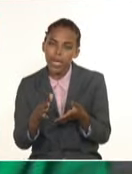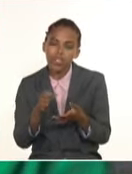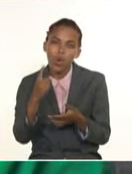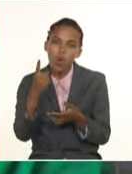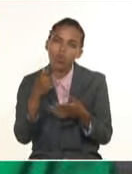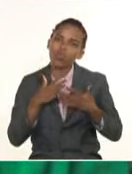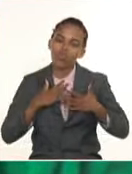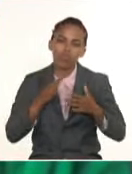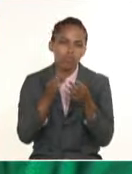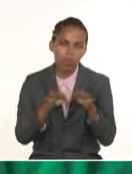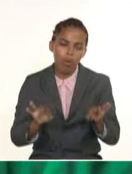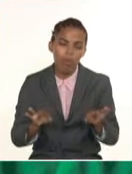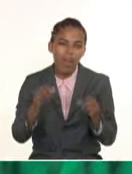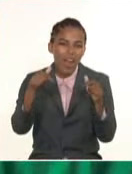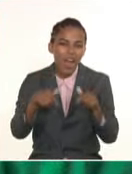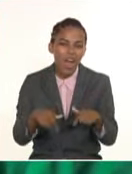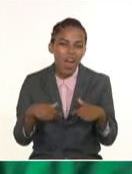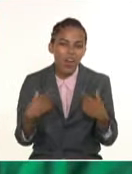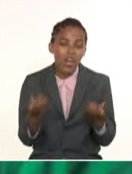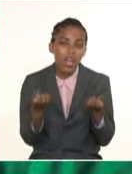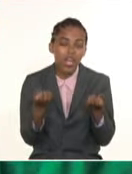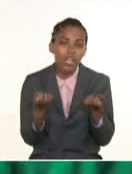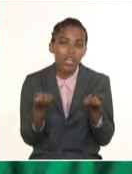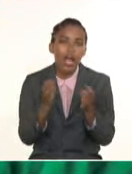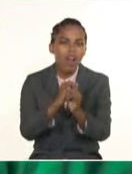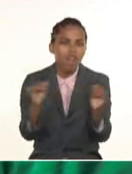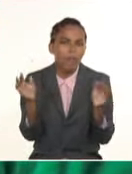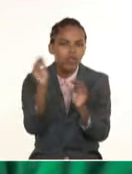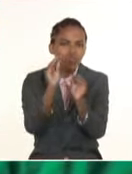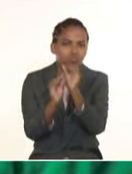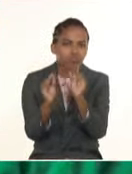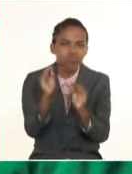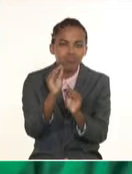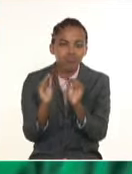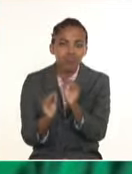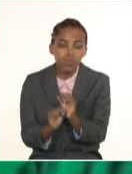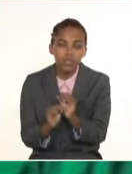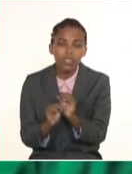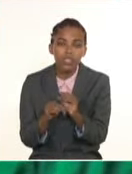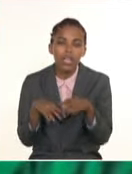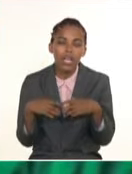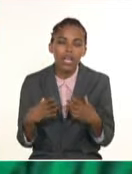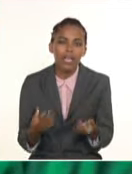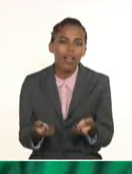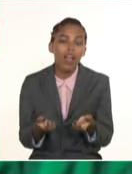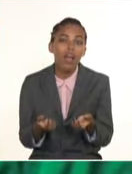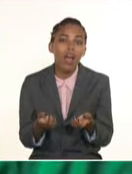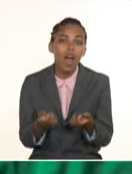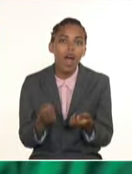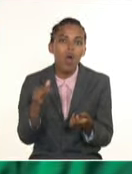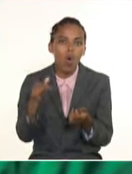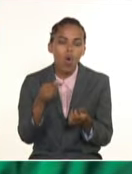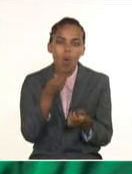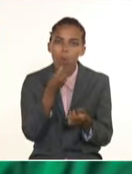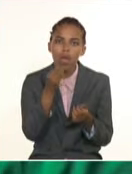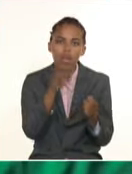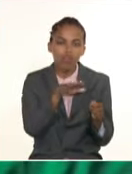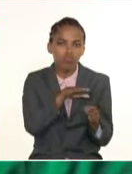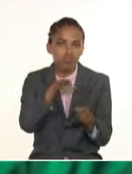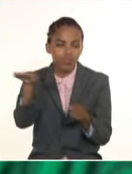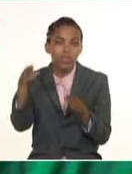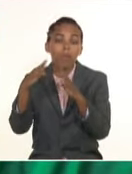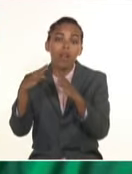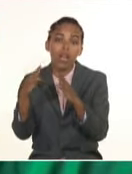este momento, actualizando bueno lo que fue desde que ellos ingresaron, es posible que haya un alta hoy y entonces nos quedaríamos con